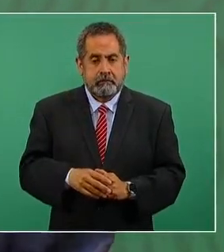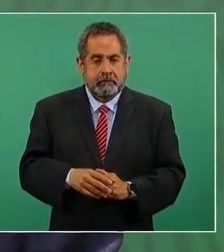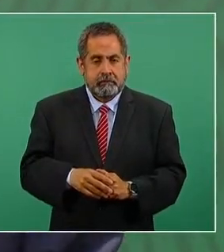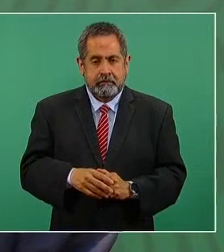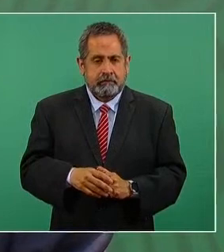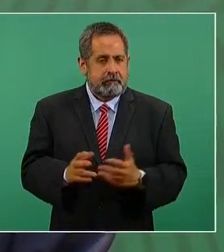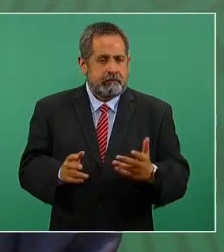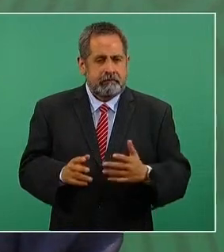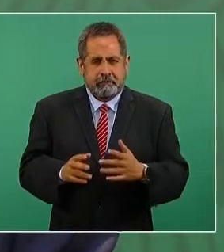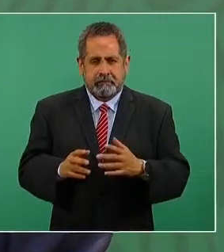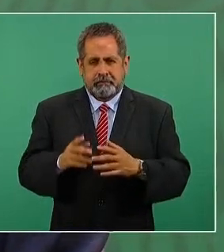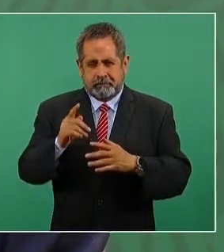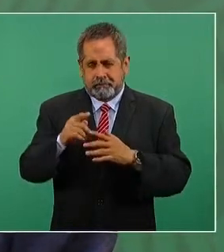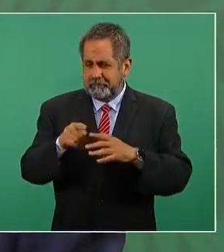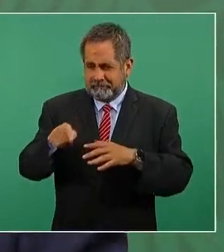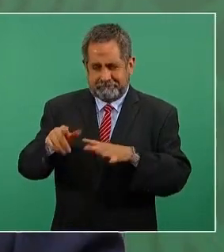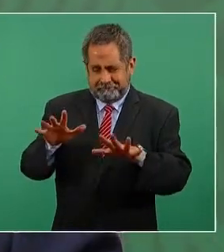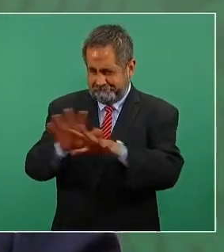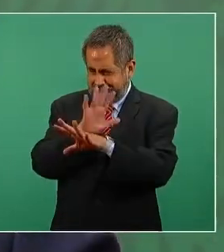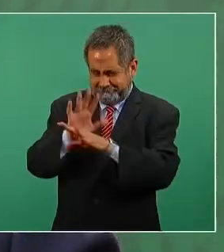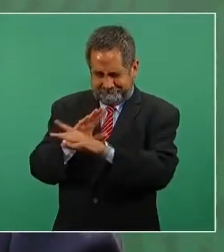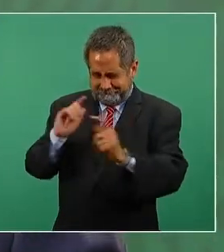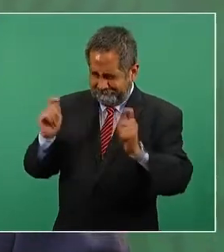no solo el cambio de estructuras,